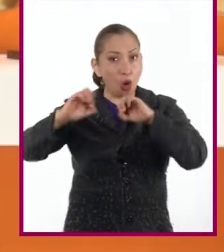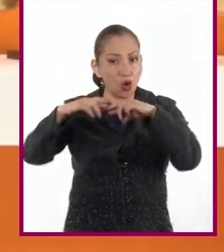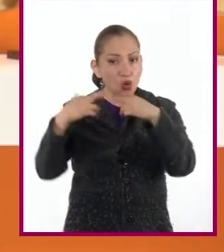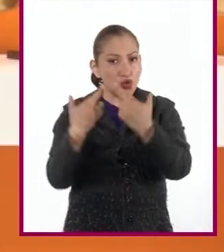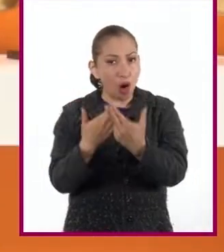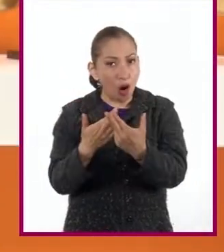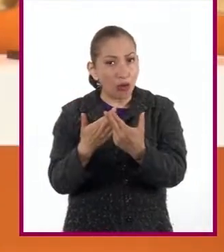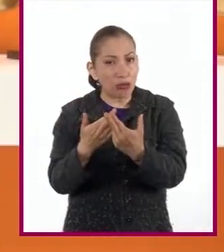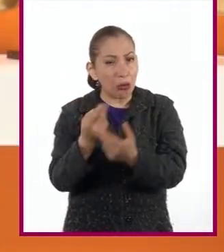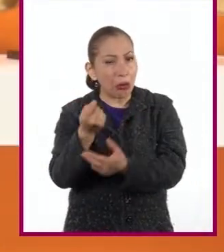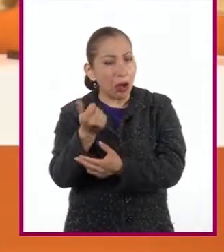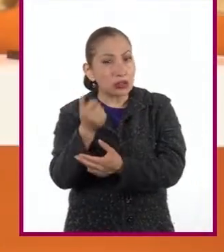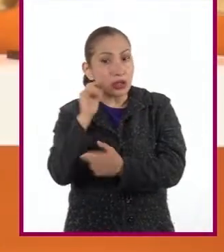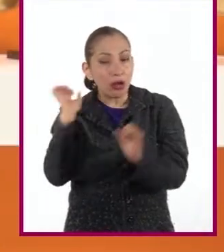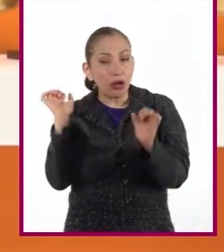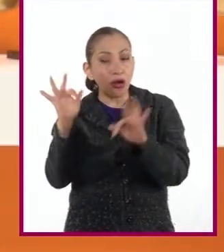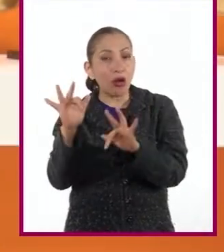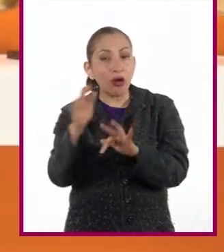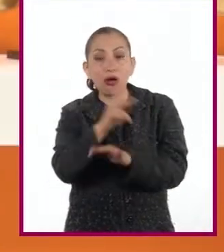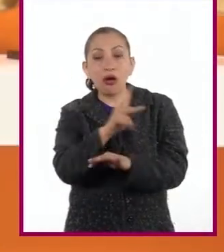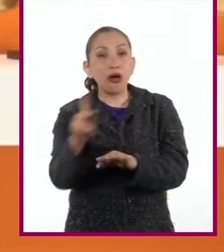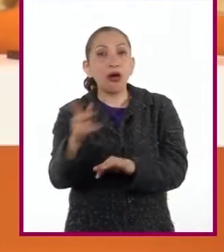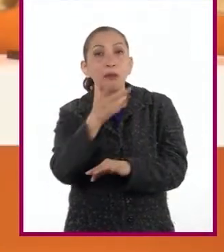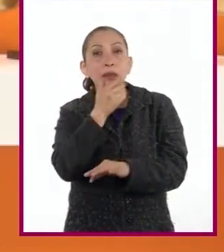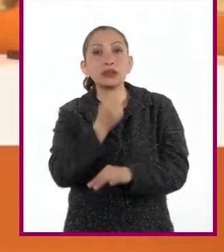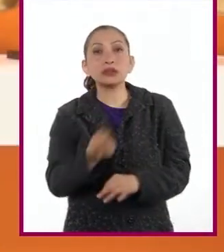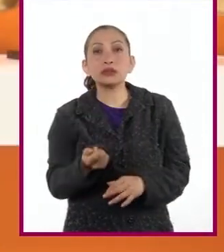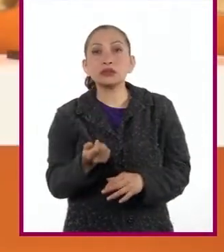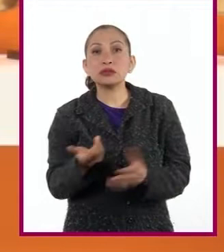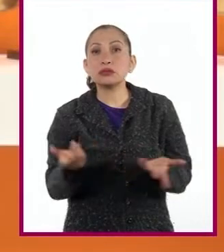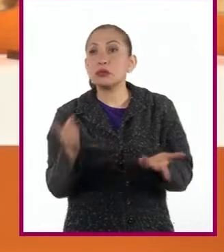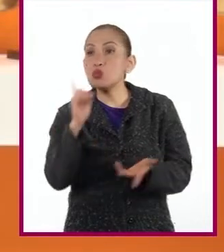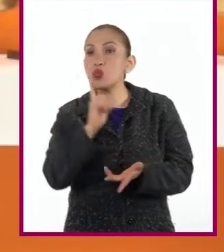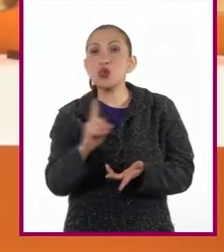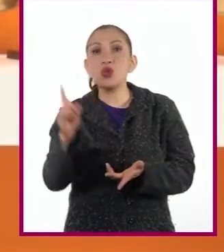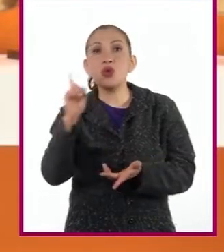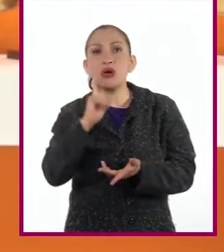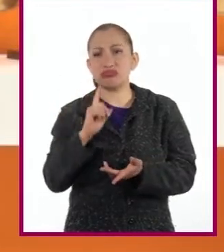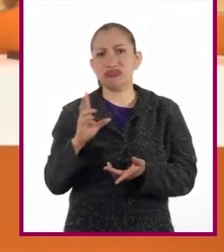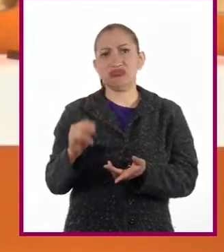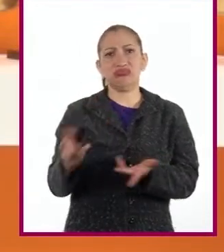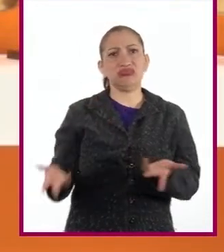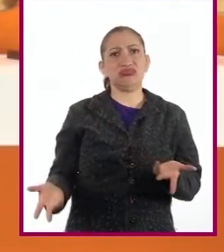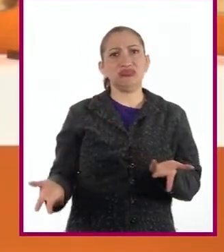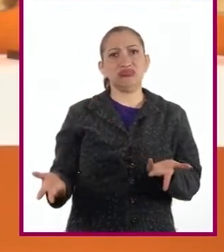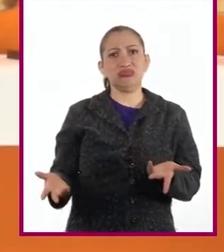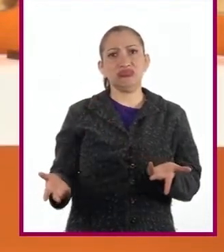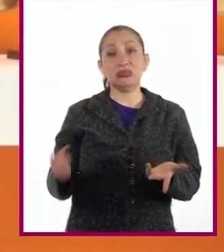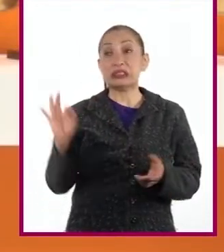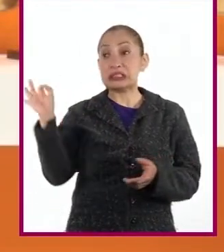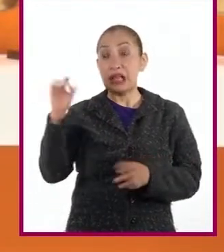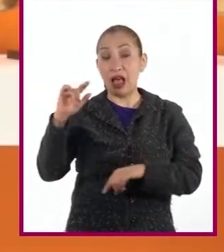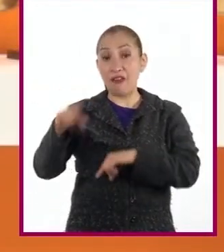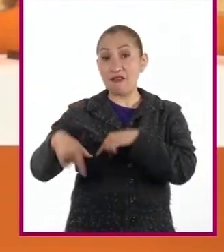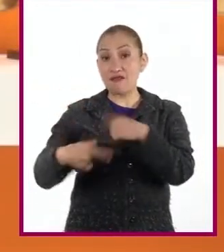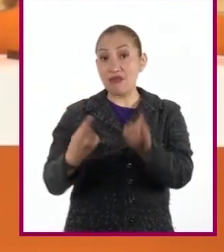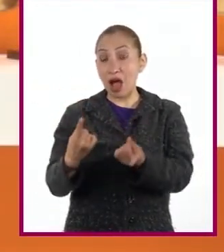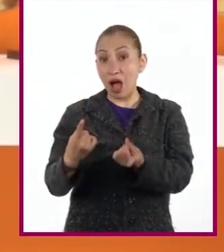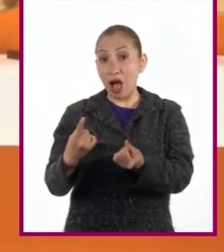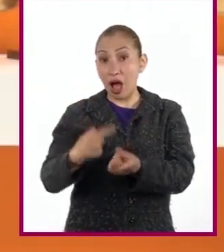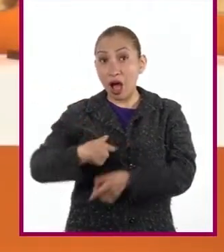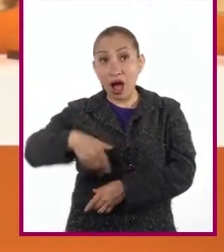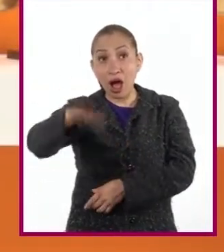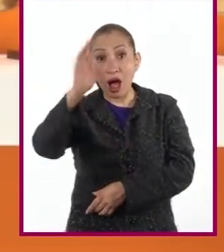reuniones normalmente asisten y participan los hombres, mientras que las mujeres, si bien asisten, no